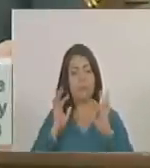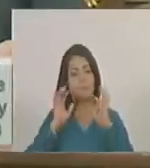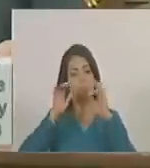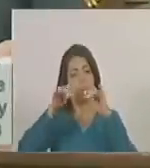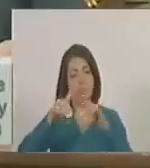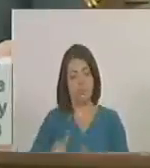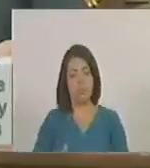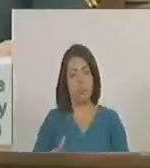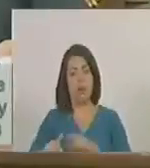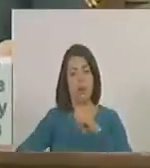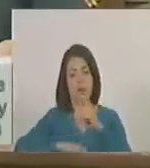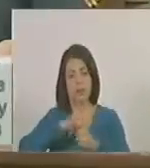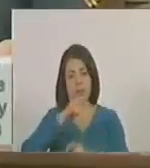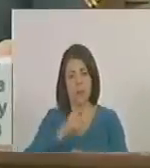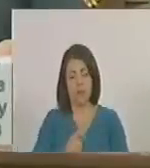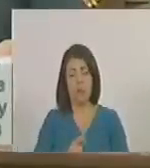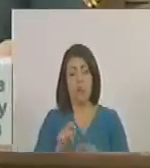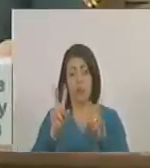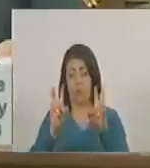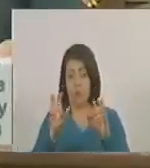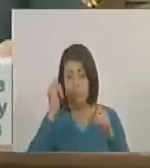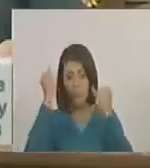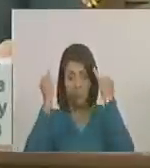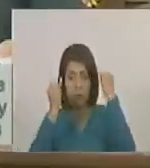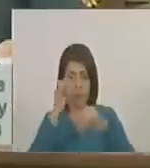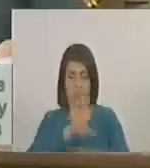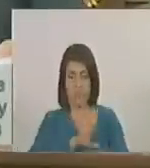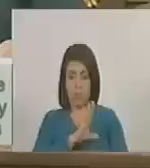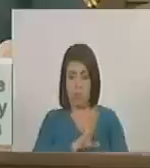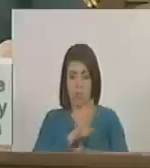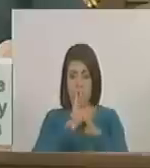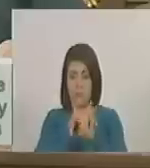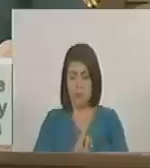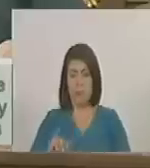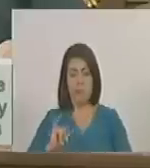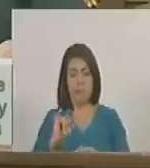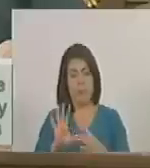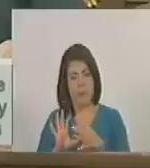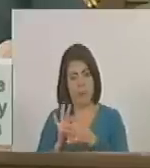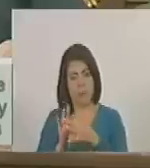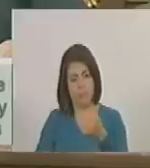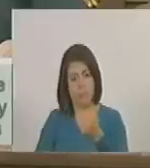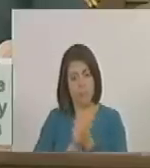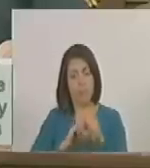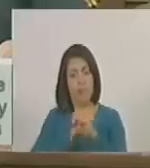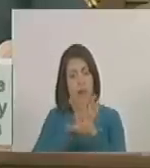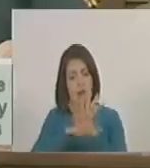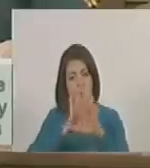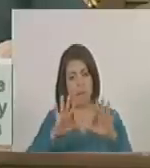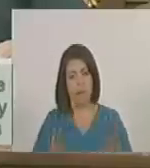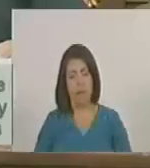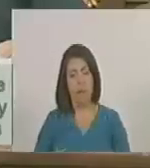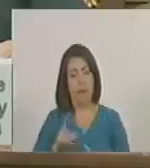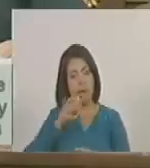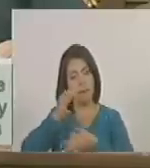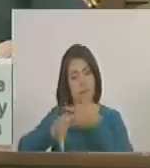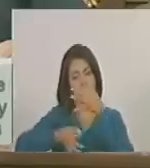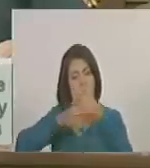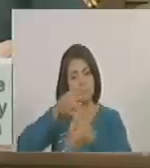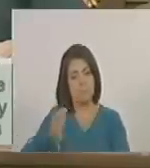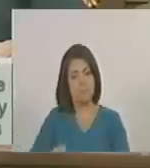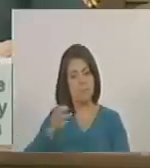concurrencia, asociación, innovación, autonomía, solidaridad, transparencia, rendición de